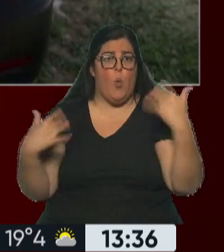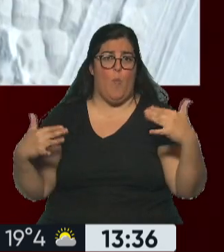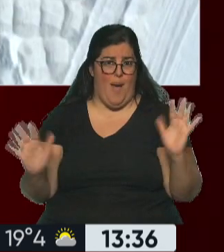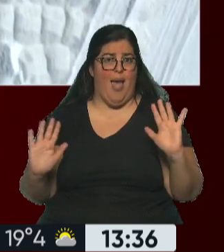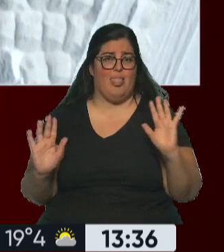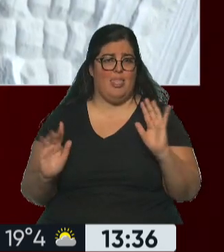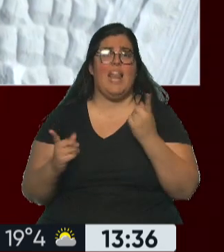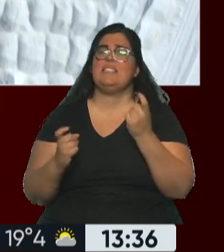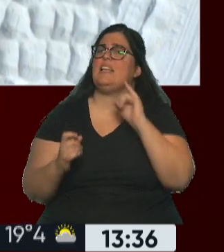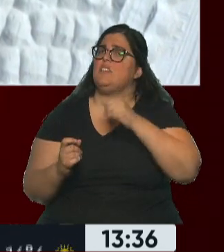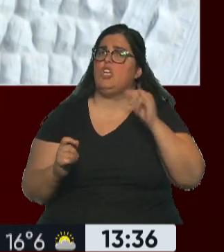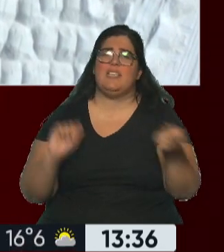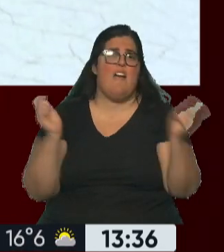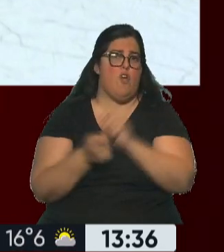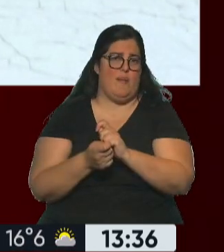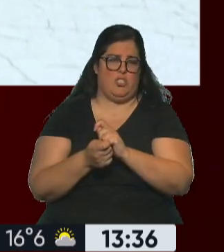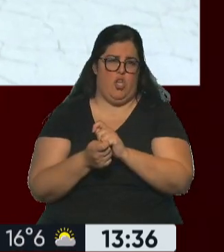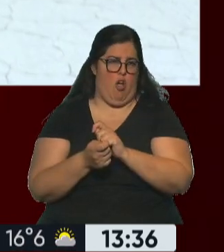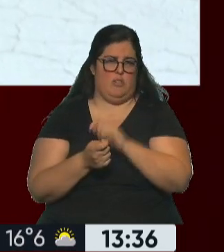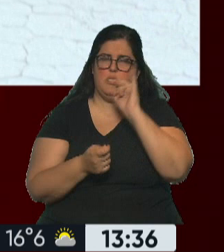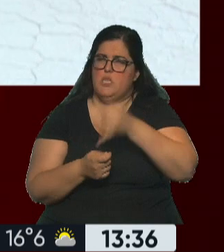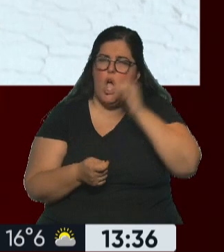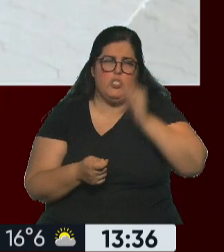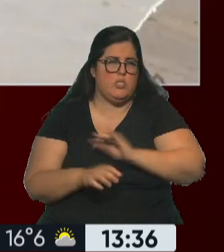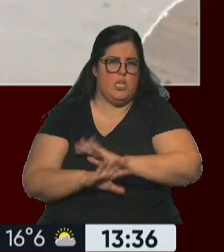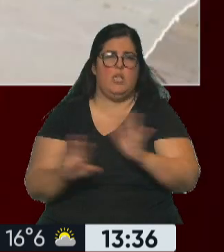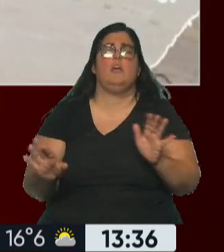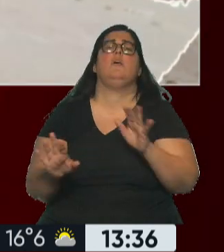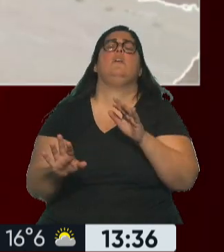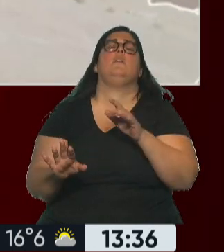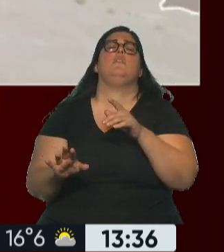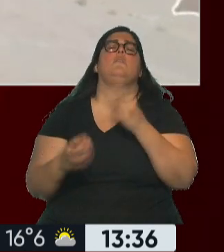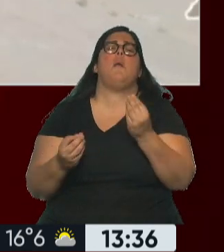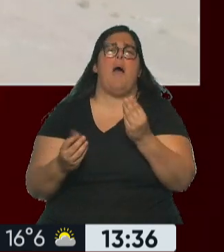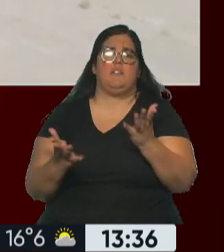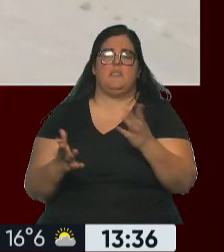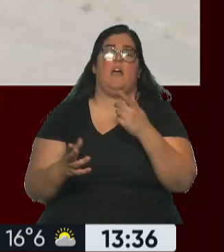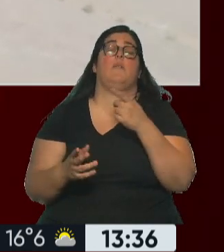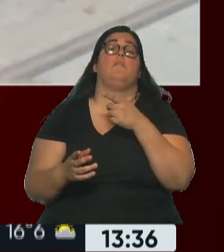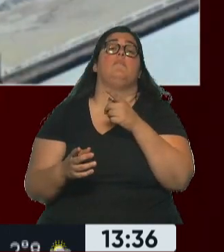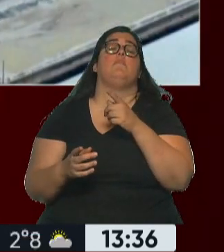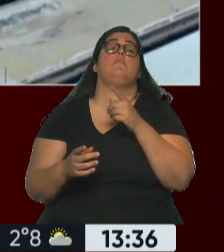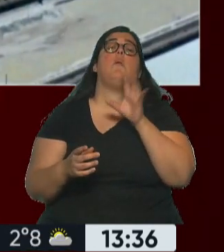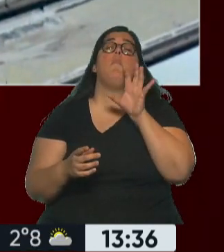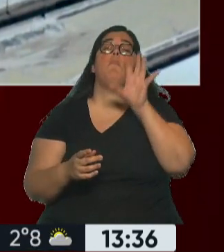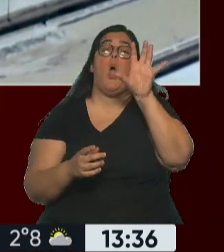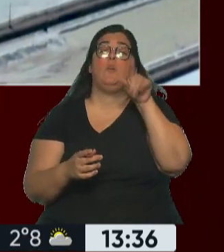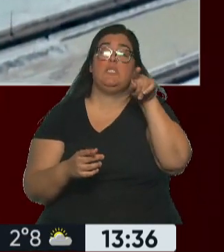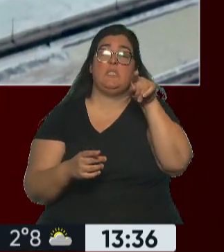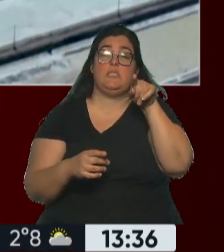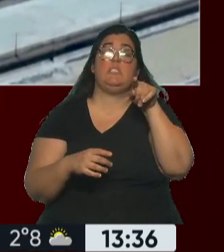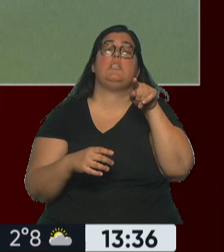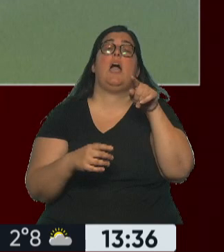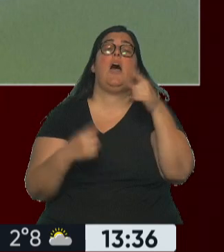una transformación sustantiva, ¿sí? Lo que sucede básicamente es que el dominio provincial